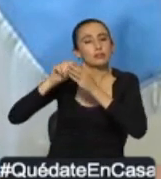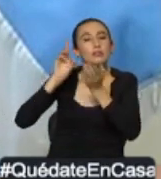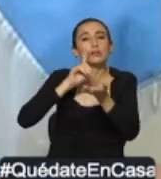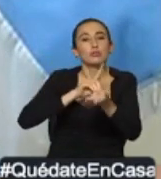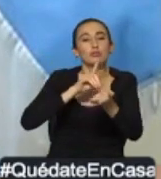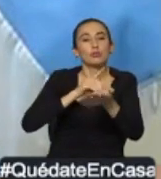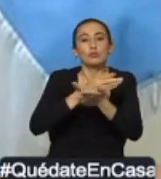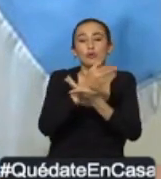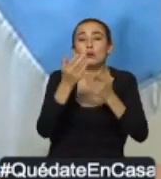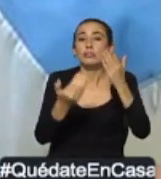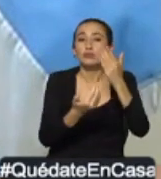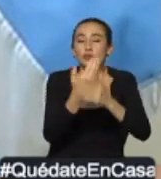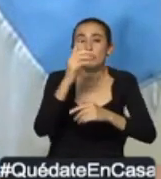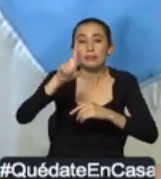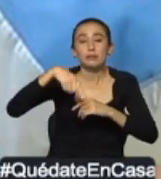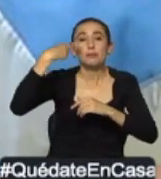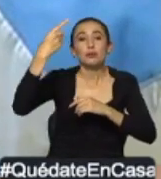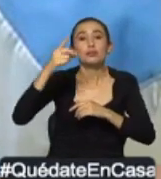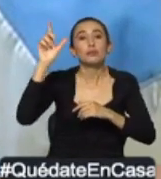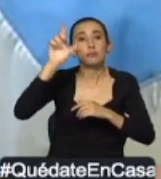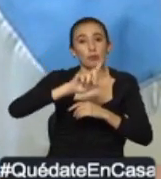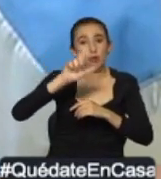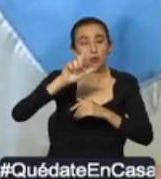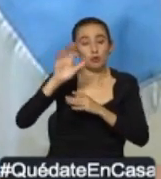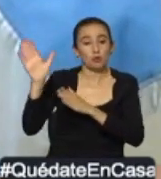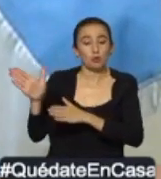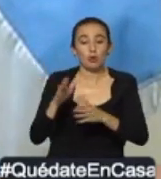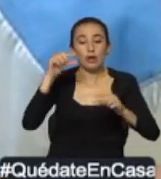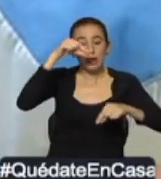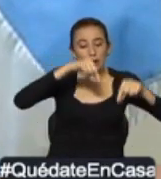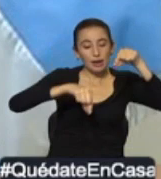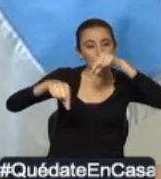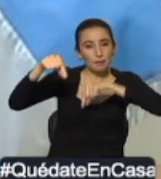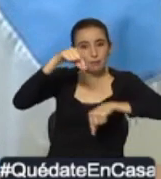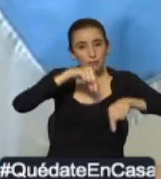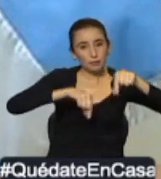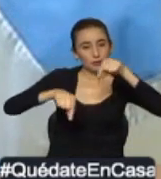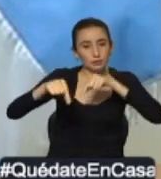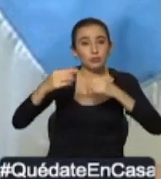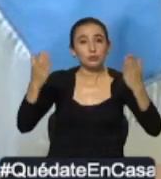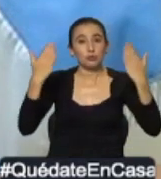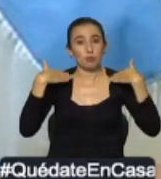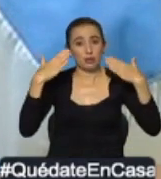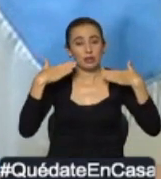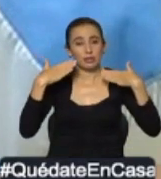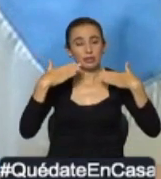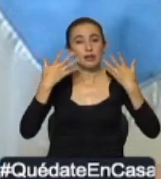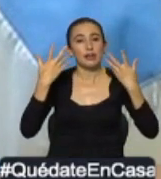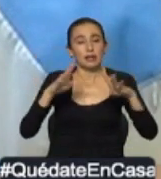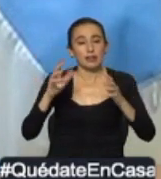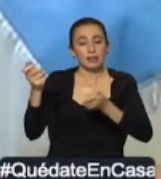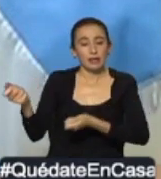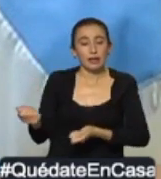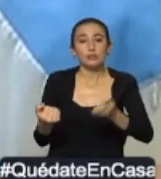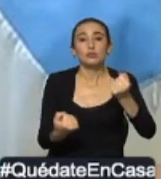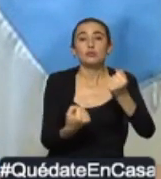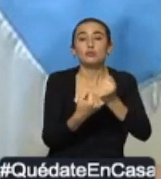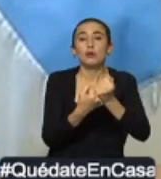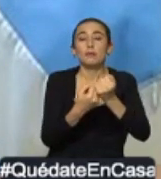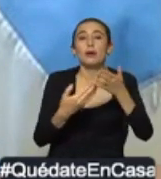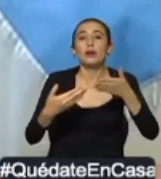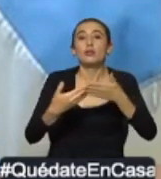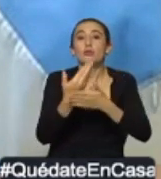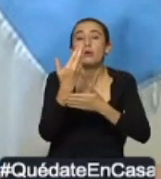manera particular el próximo día lunes en el lines pide guayaquil se instalará un procesador automático de pruebas más grande